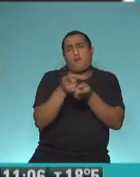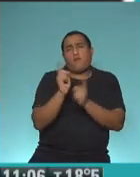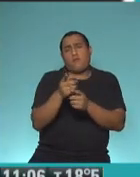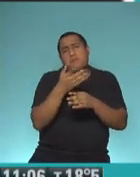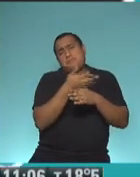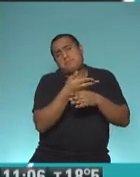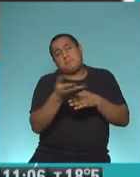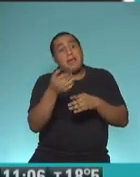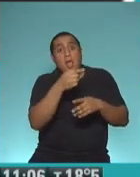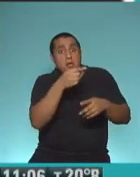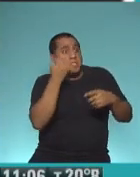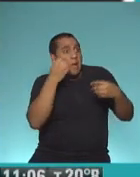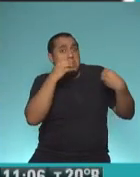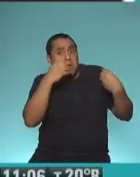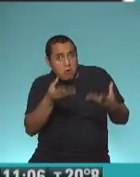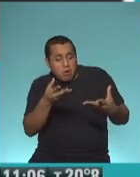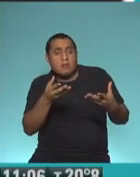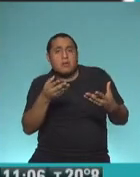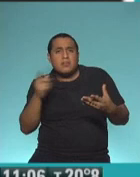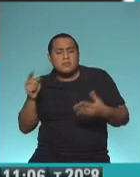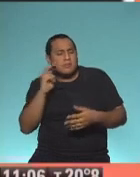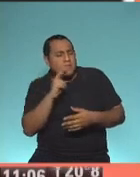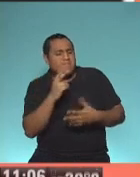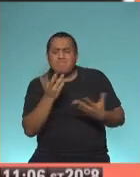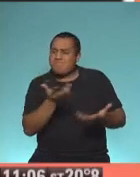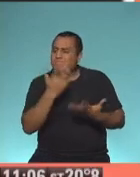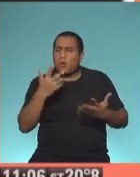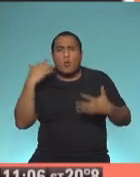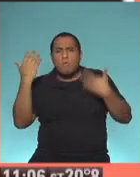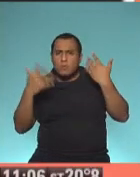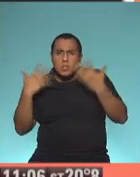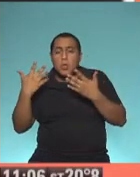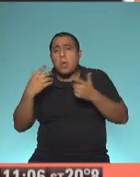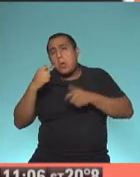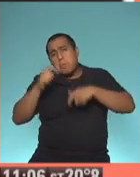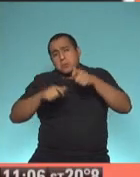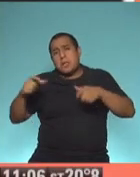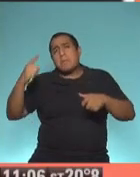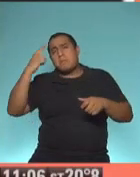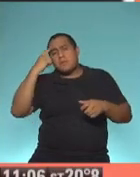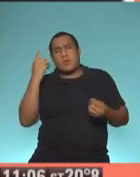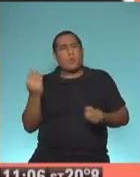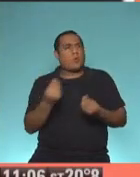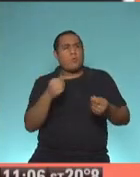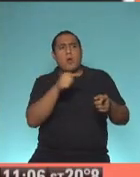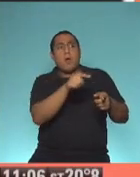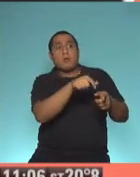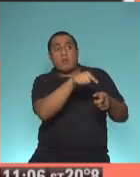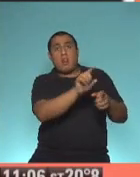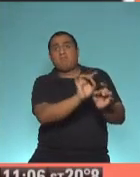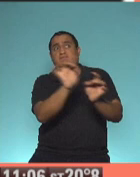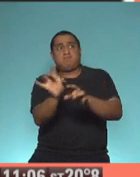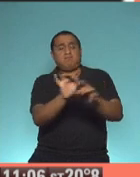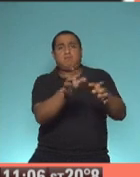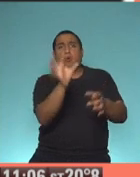curó. Y eso lleva a confusión, porque lo que hace es que la gente cree que hay personas que se están reinfectando o